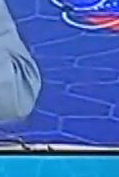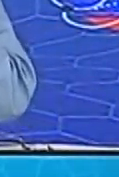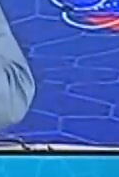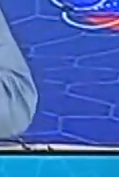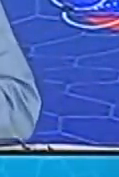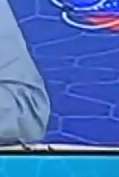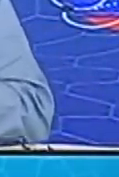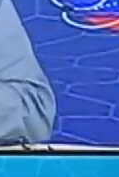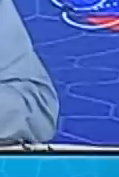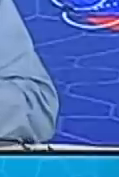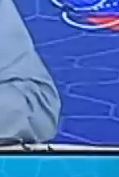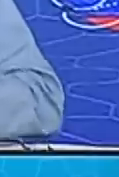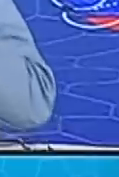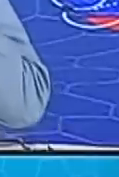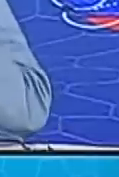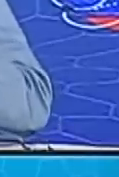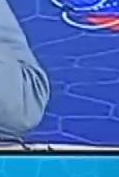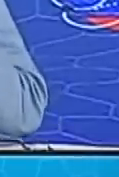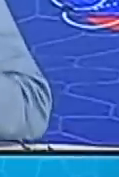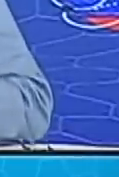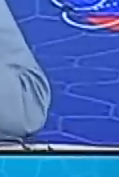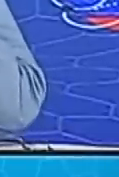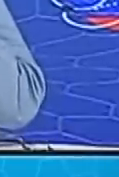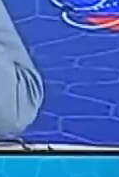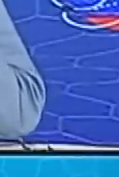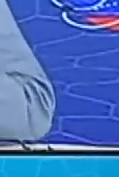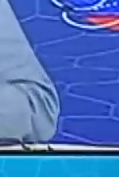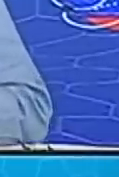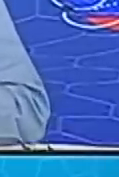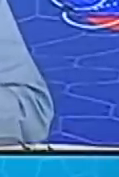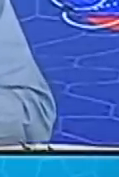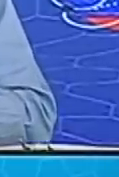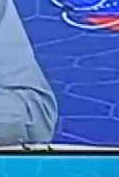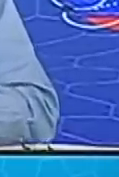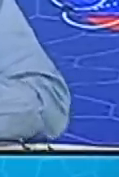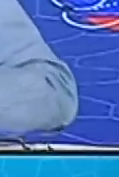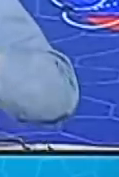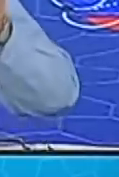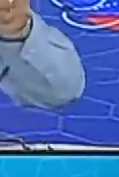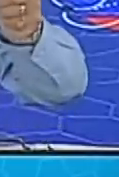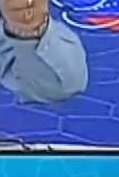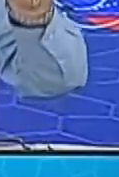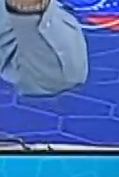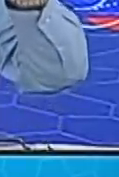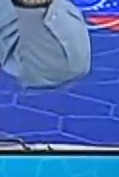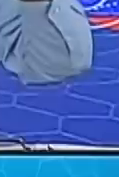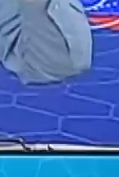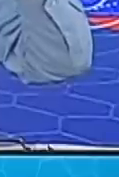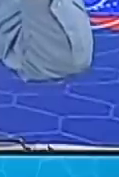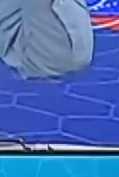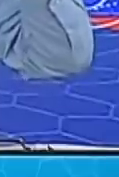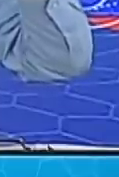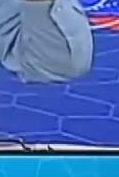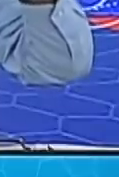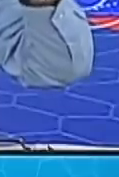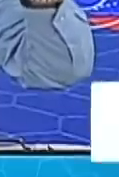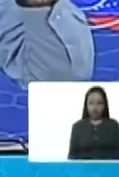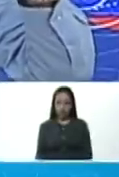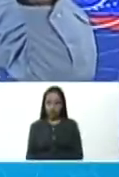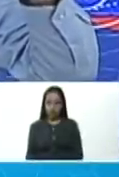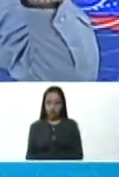los recursos. He aprobado todos los recursos necesarios, a pesar de las sanciones